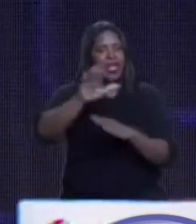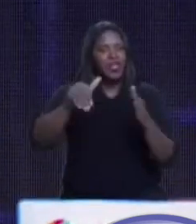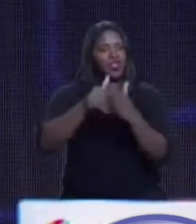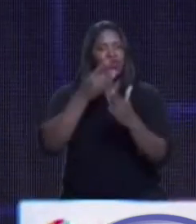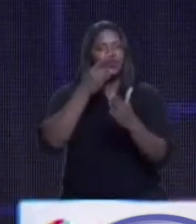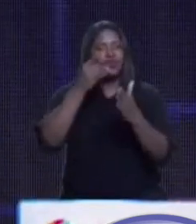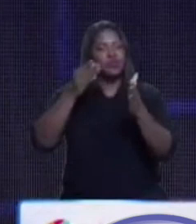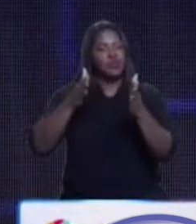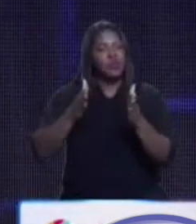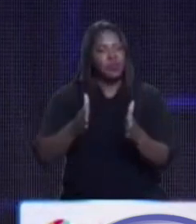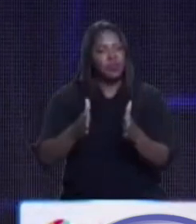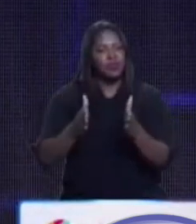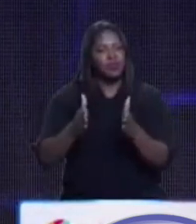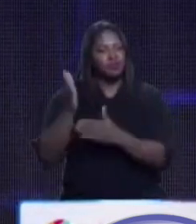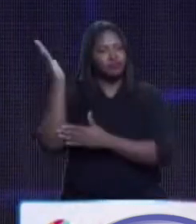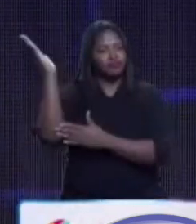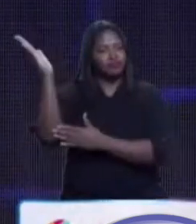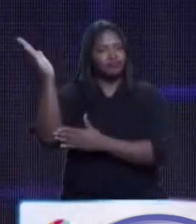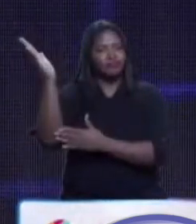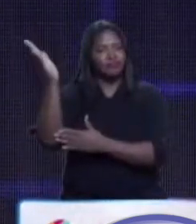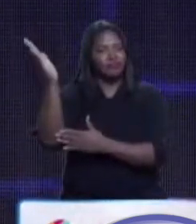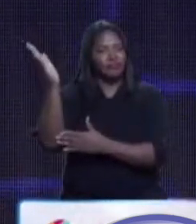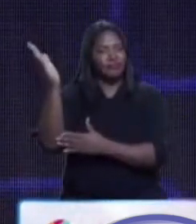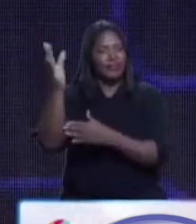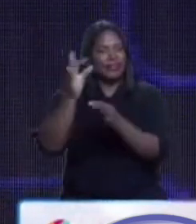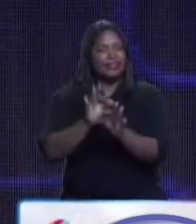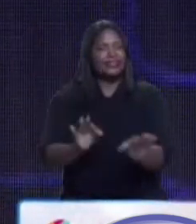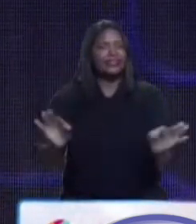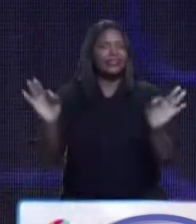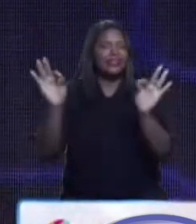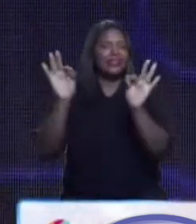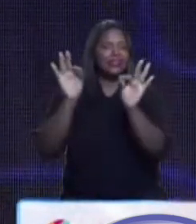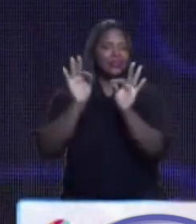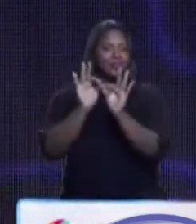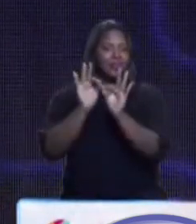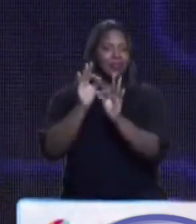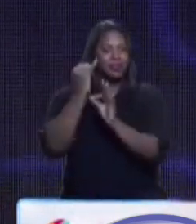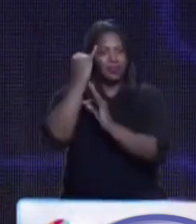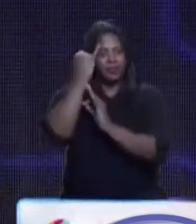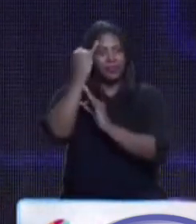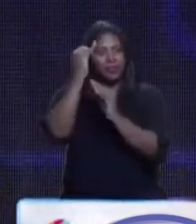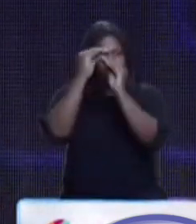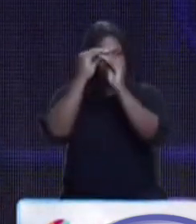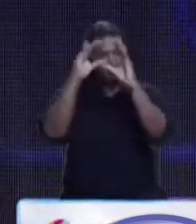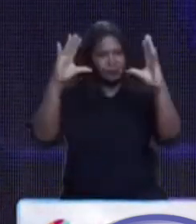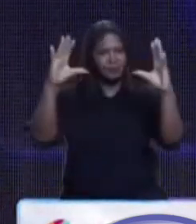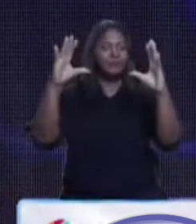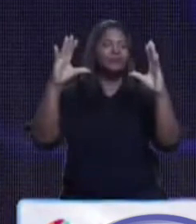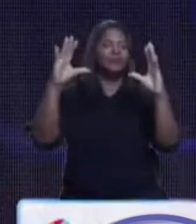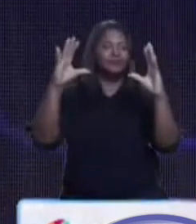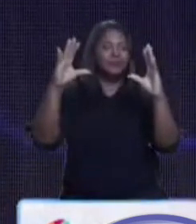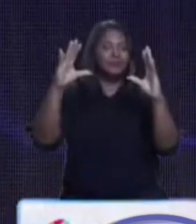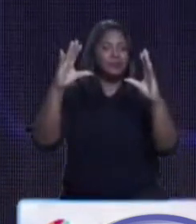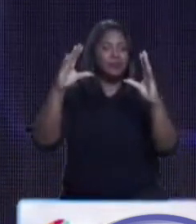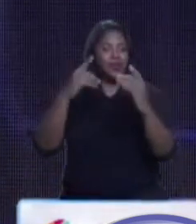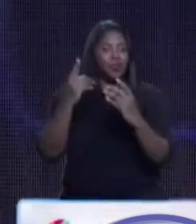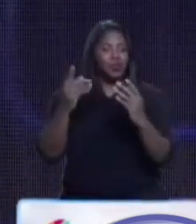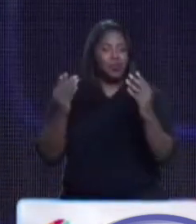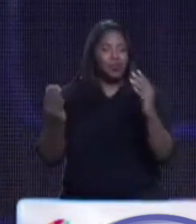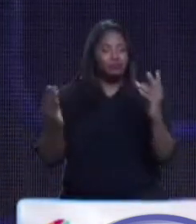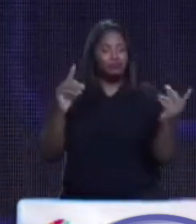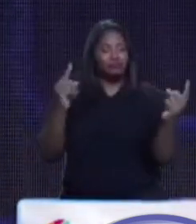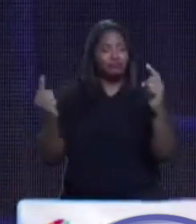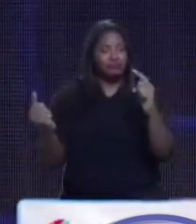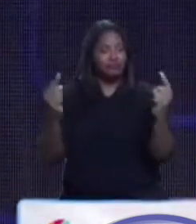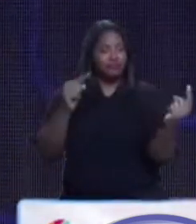dominicanos. Este debate ha servido fundamentalmente para que se comprenda nuestra visión de país, pero sobre todo para que pudieran contrastar